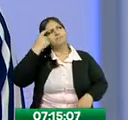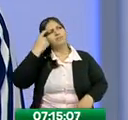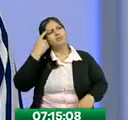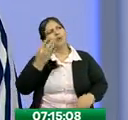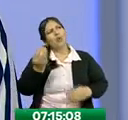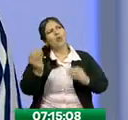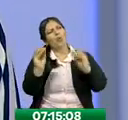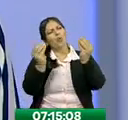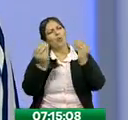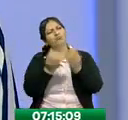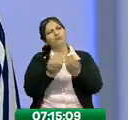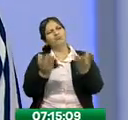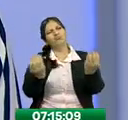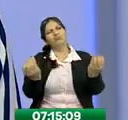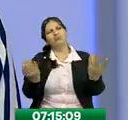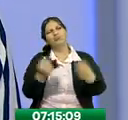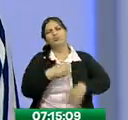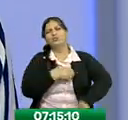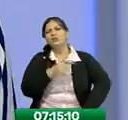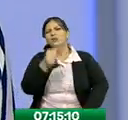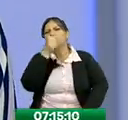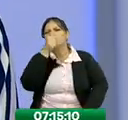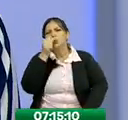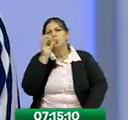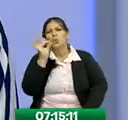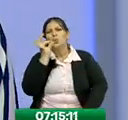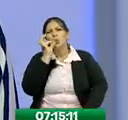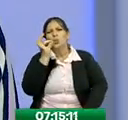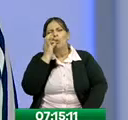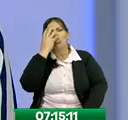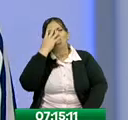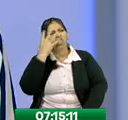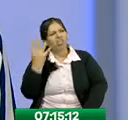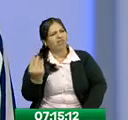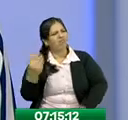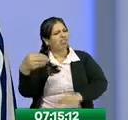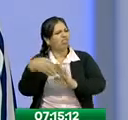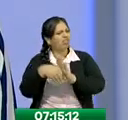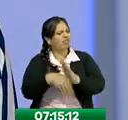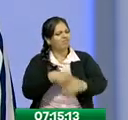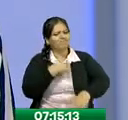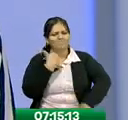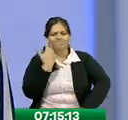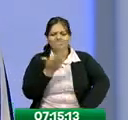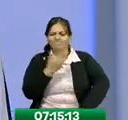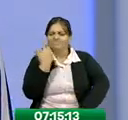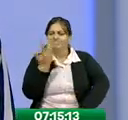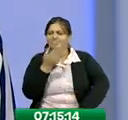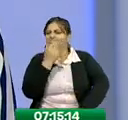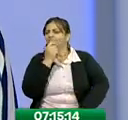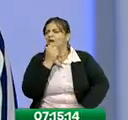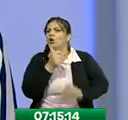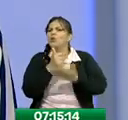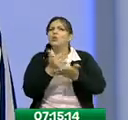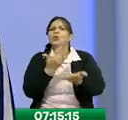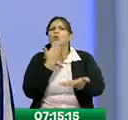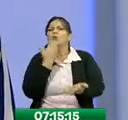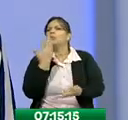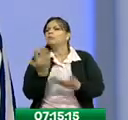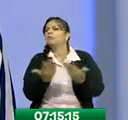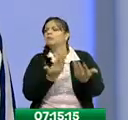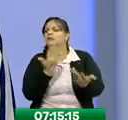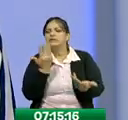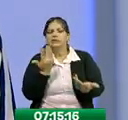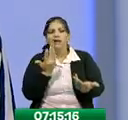sedentarismo. Eso es muy importante. Desde mayo del 2017 venimos efectuando algunos esfuerzos importantes también